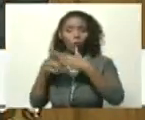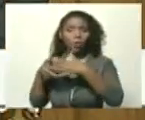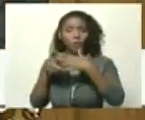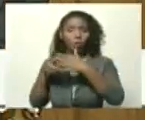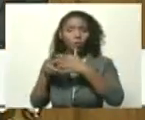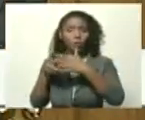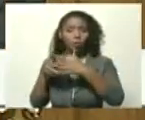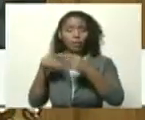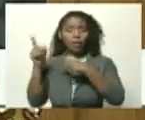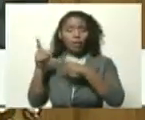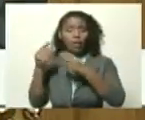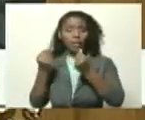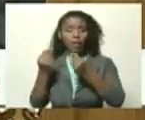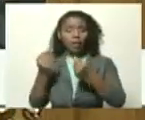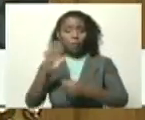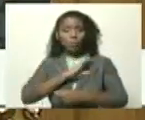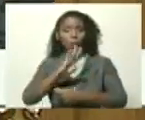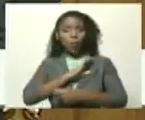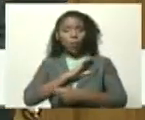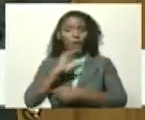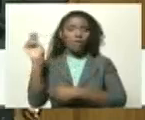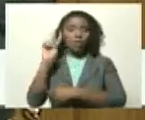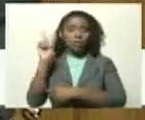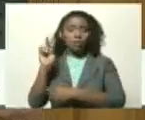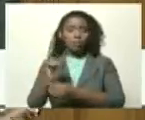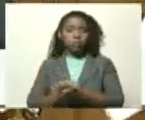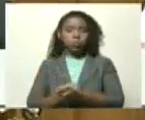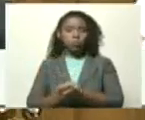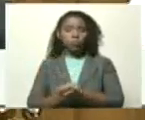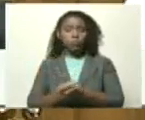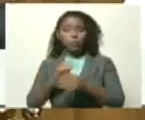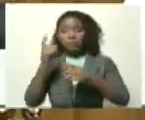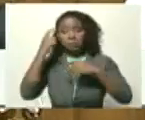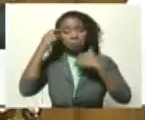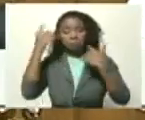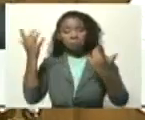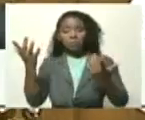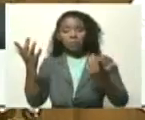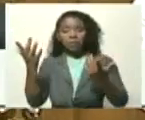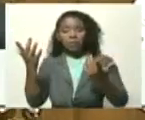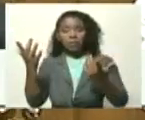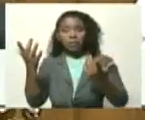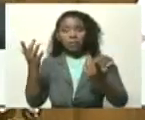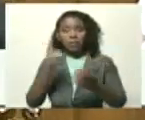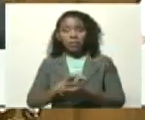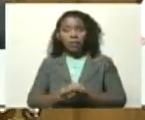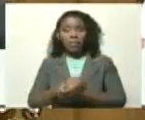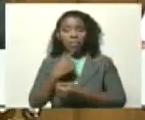Norteamérica, de dineros que le pertenecen a Venezuela, que no se saben, dicen los